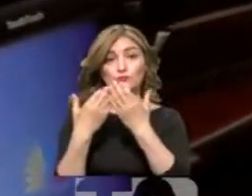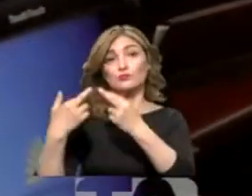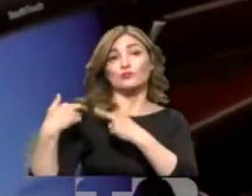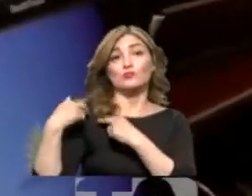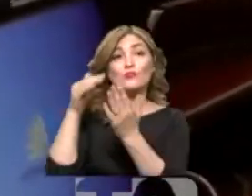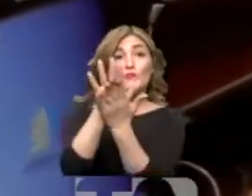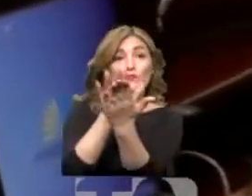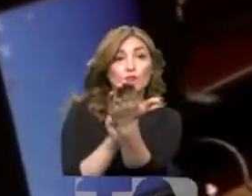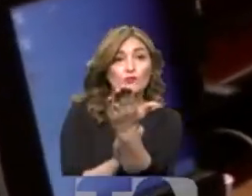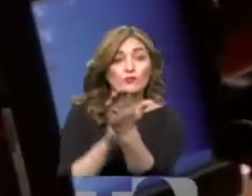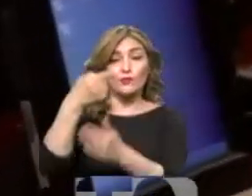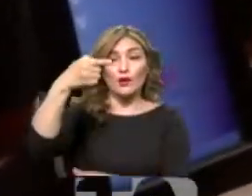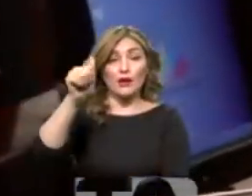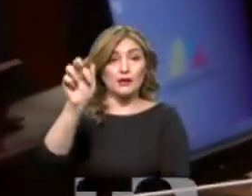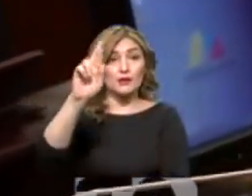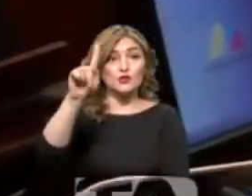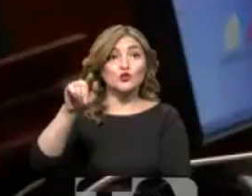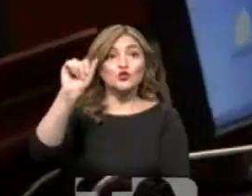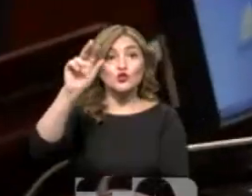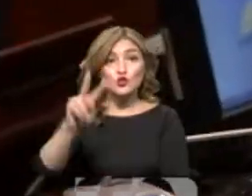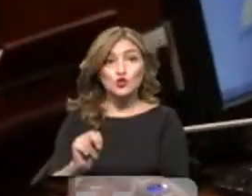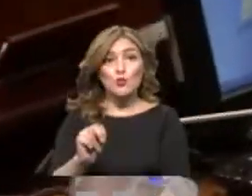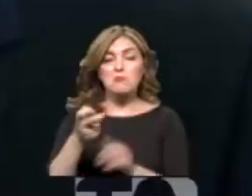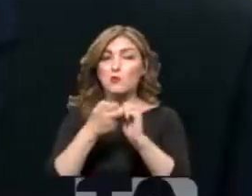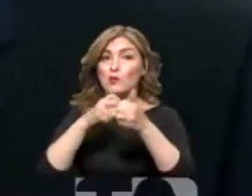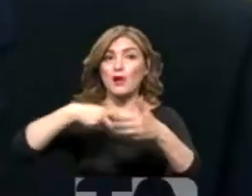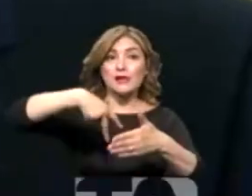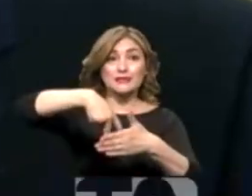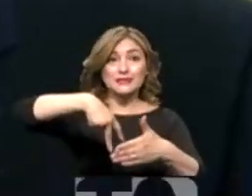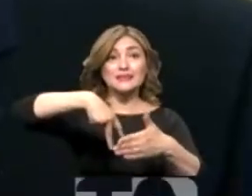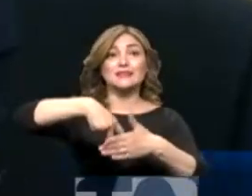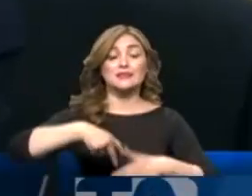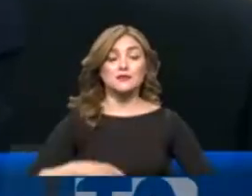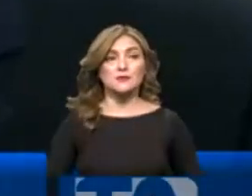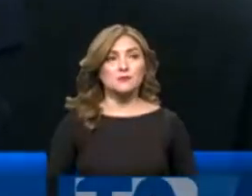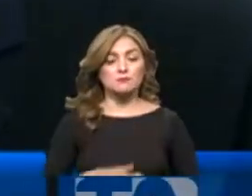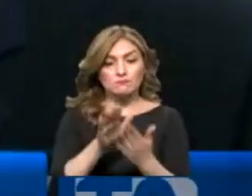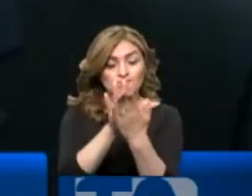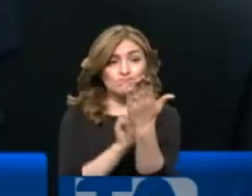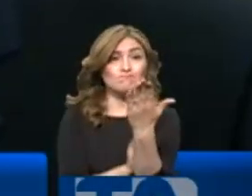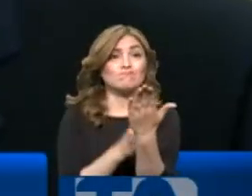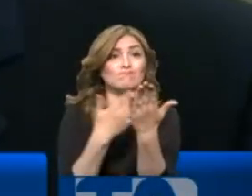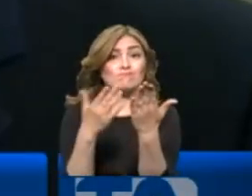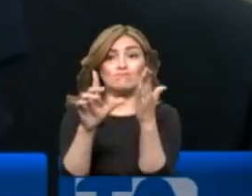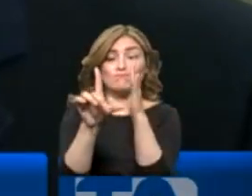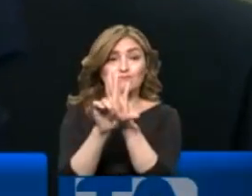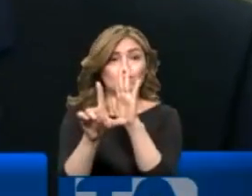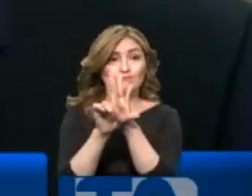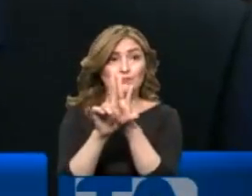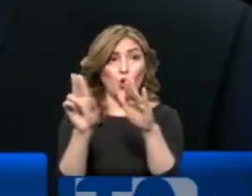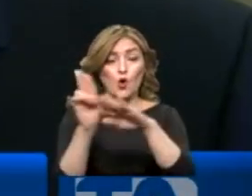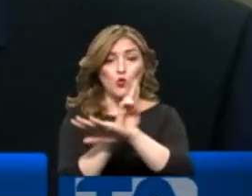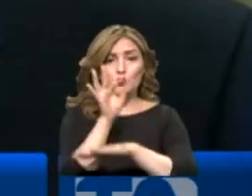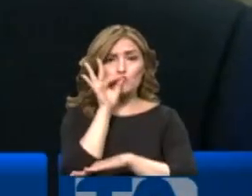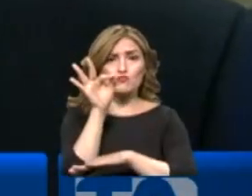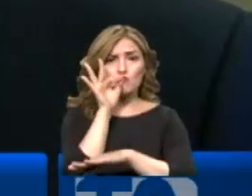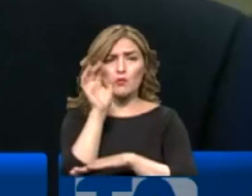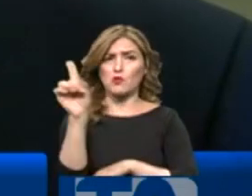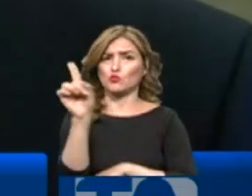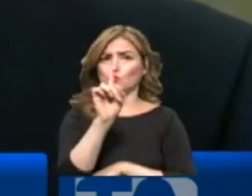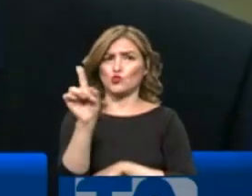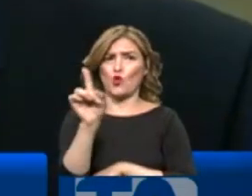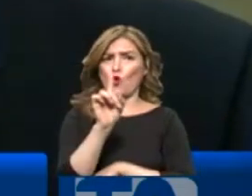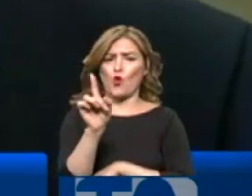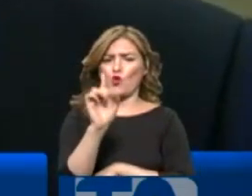del proyecto, William Garzón, reconoce los obstáculos. El espíritu del proyecto jamás fue legalizar el uso de la marihuana ni el uso del